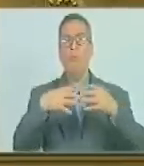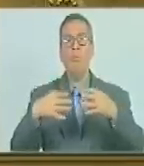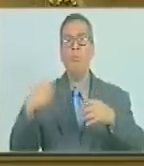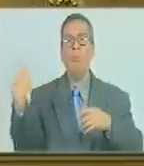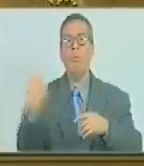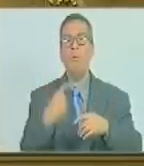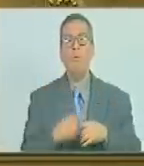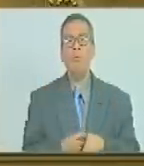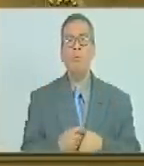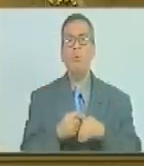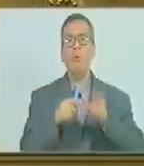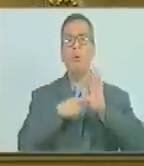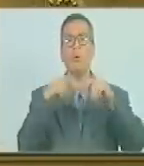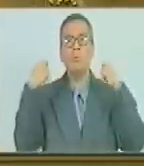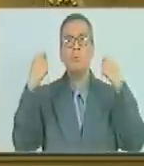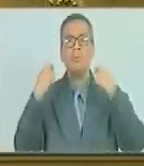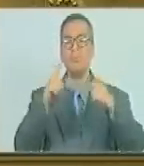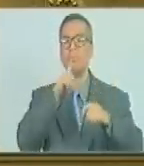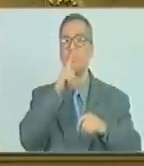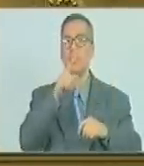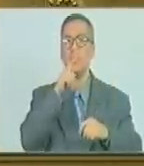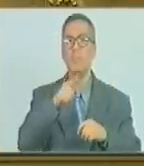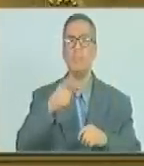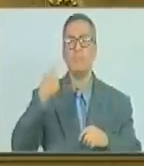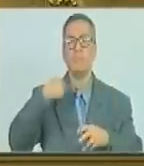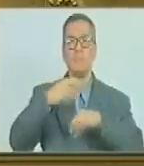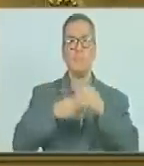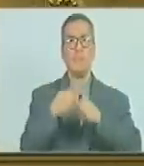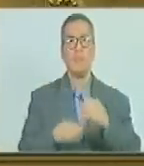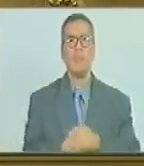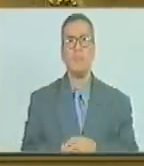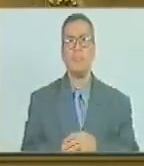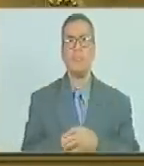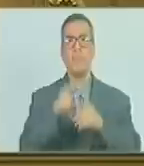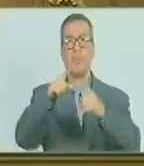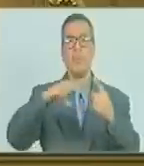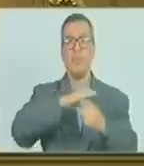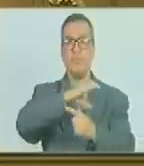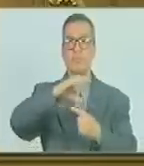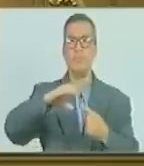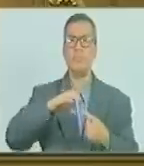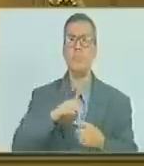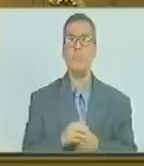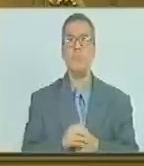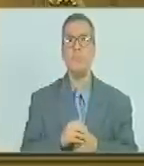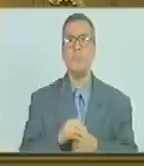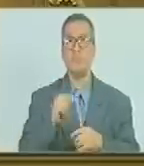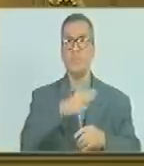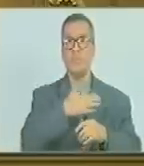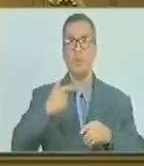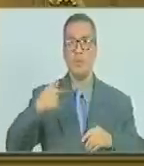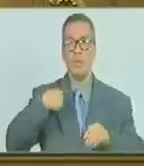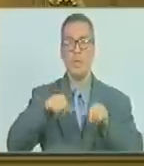estigma y la propaganda malintencionada. Una cultura que nos las quieren